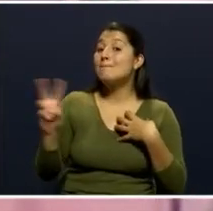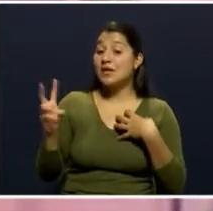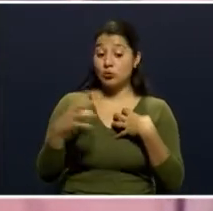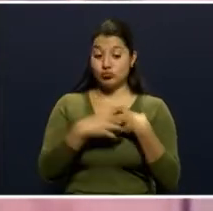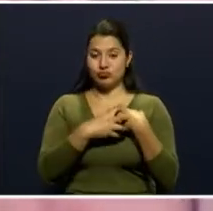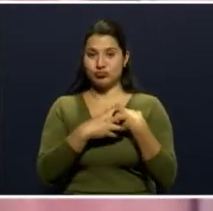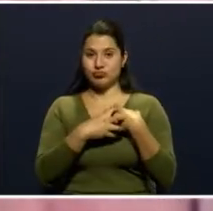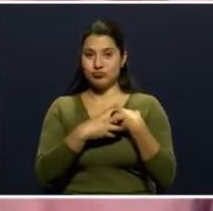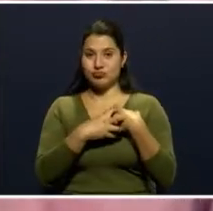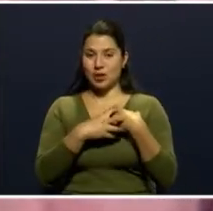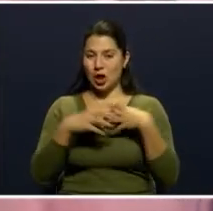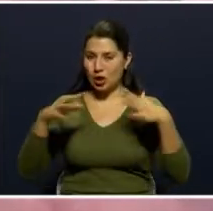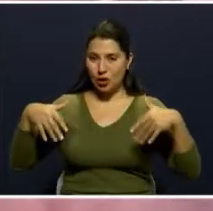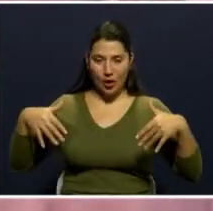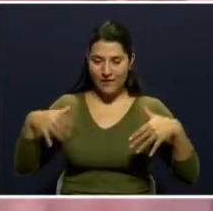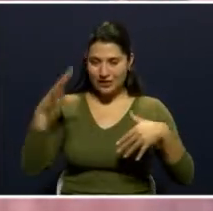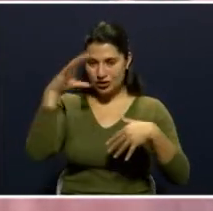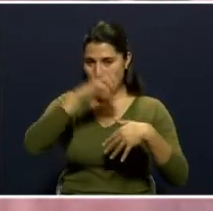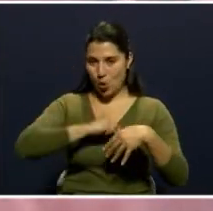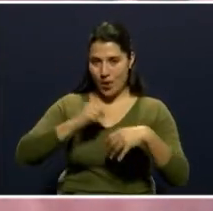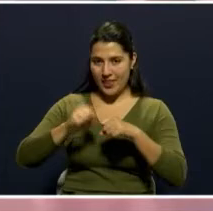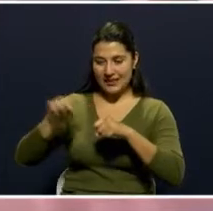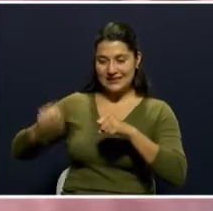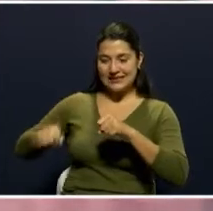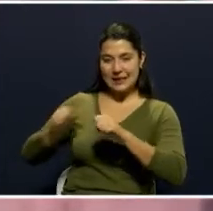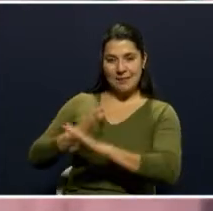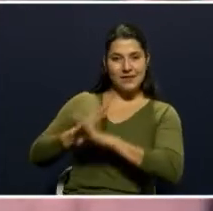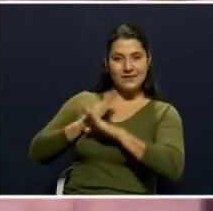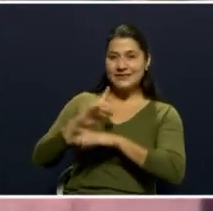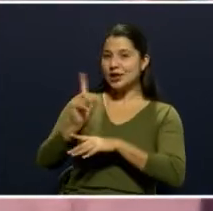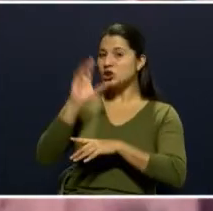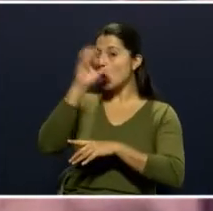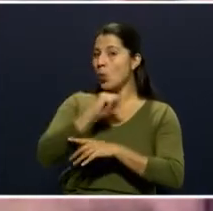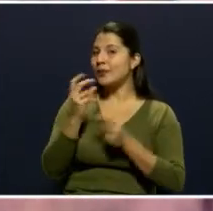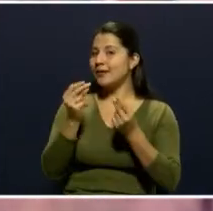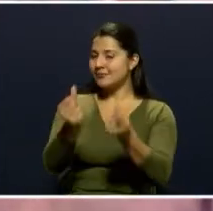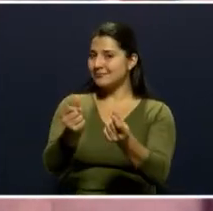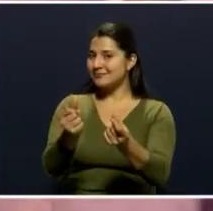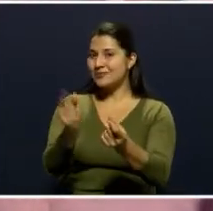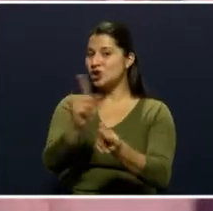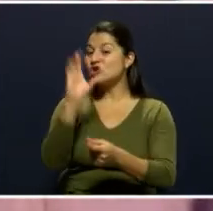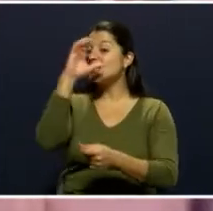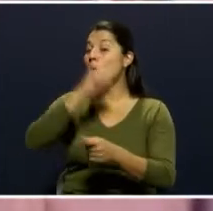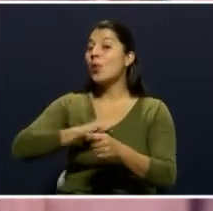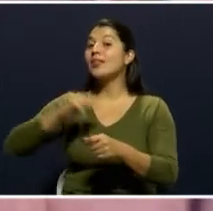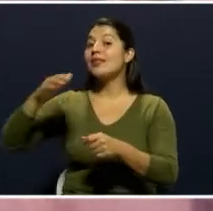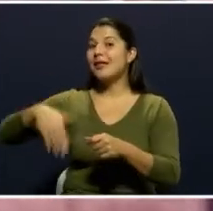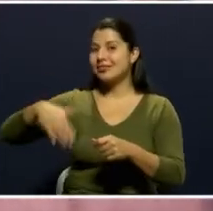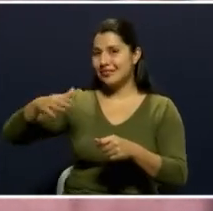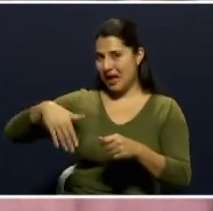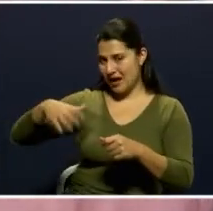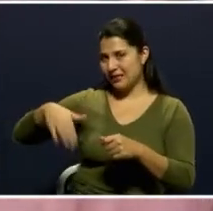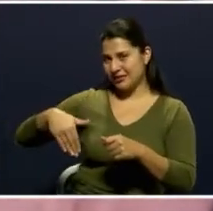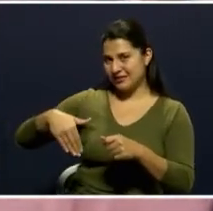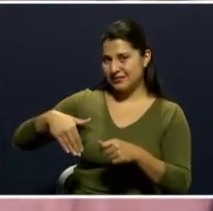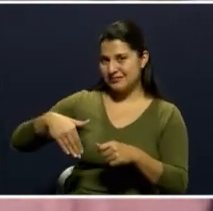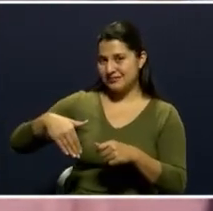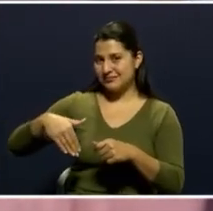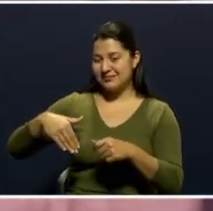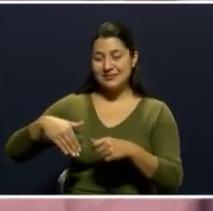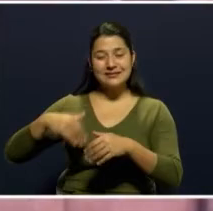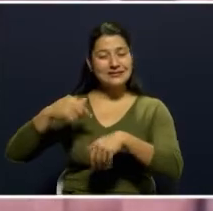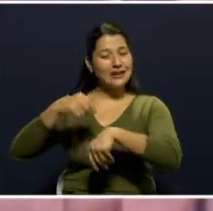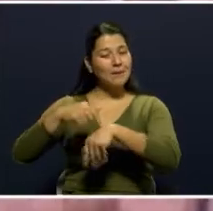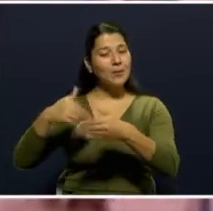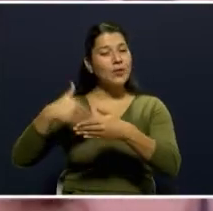comillas. Esas defensas que nosotros tenemos en nuestro organismo toman sus días en comenzar a actuar.